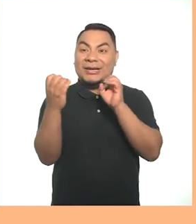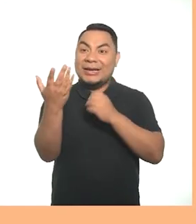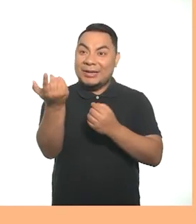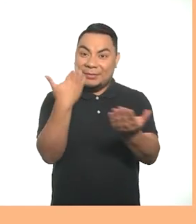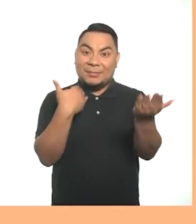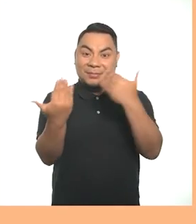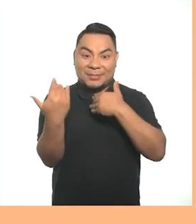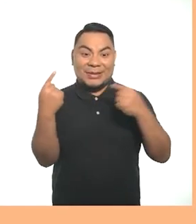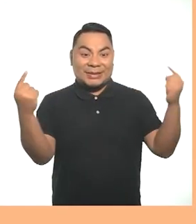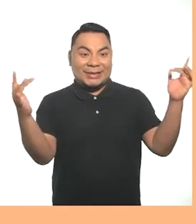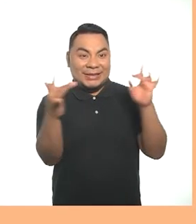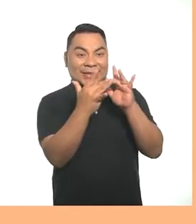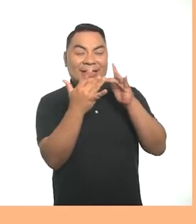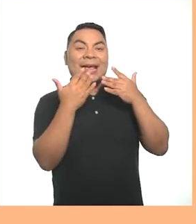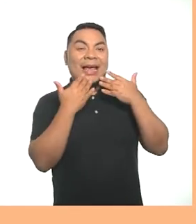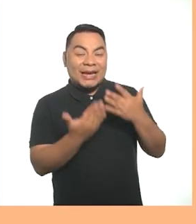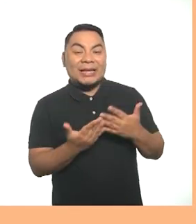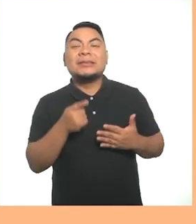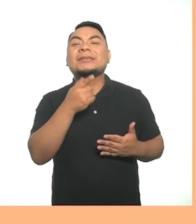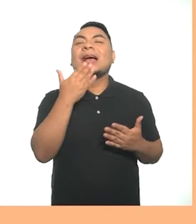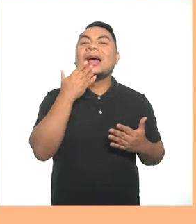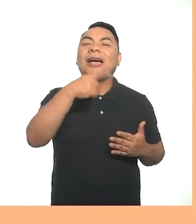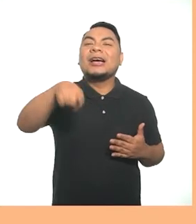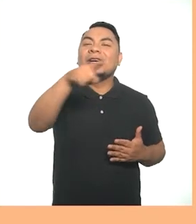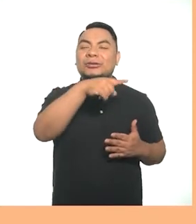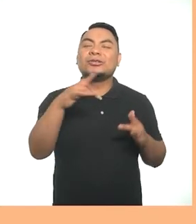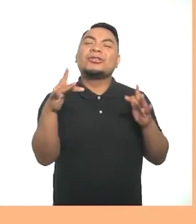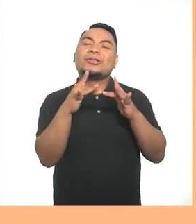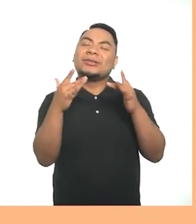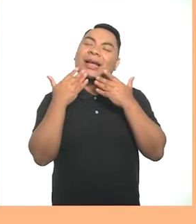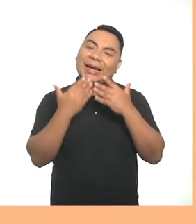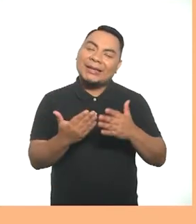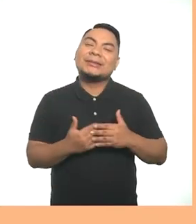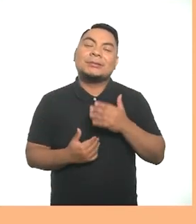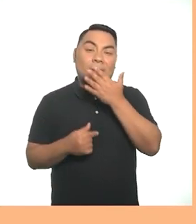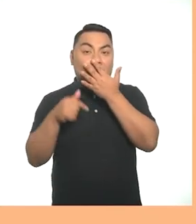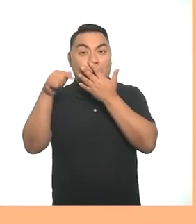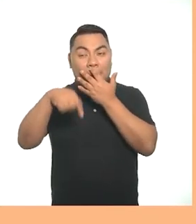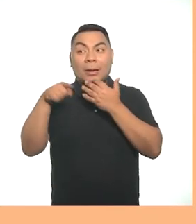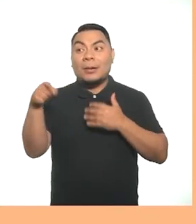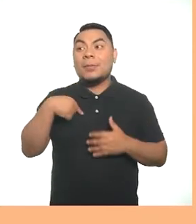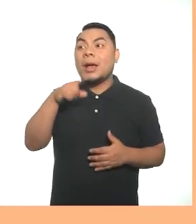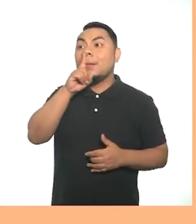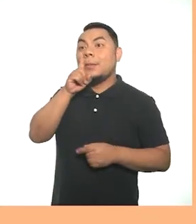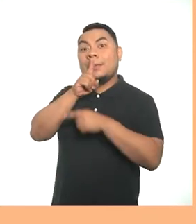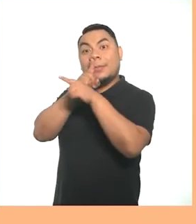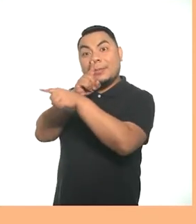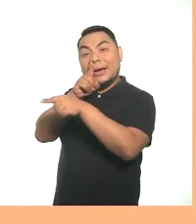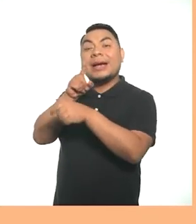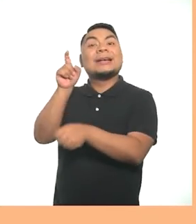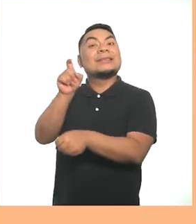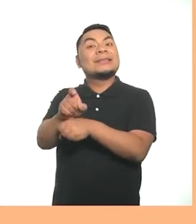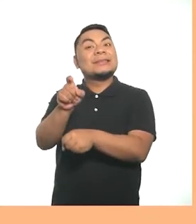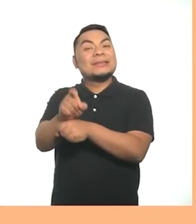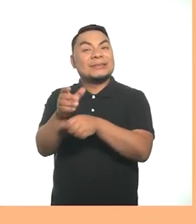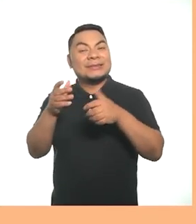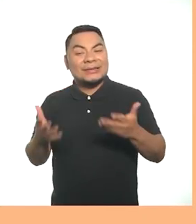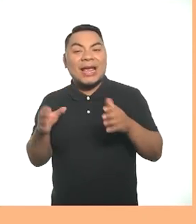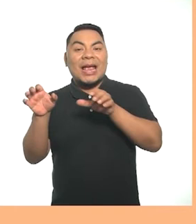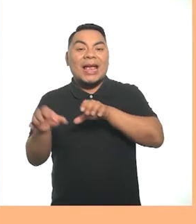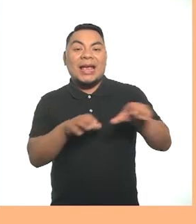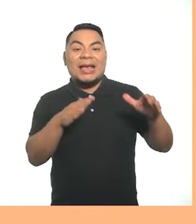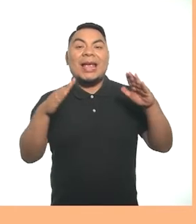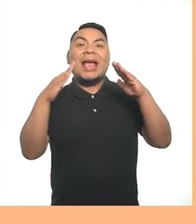podido venir! Y gracias a los que están conectados. Hoy día mi papá nos va a enseñar